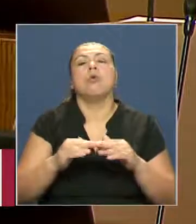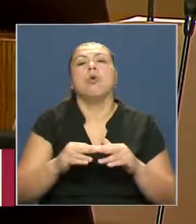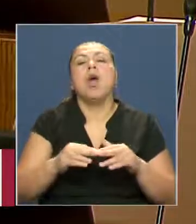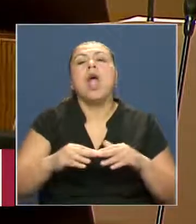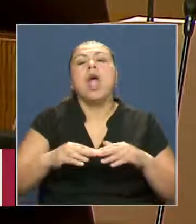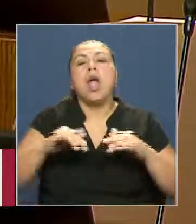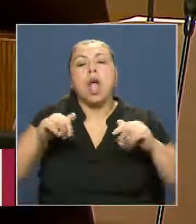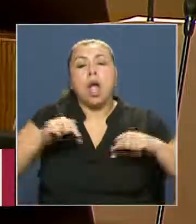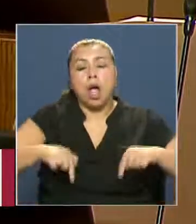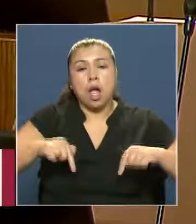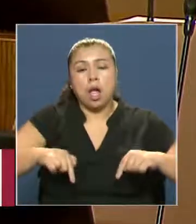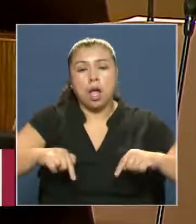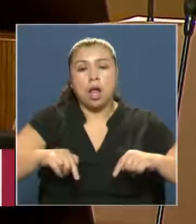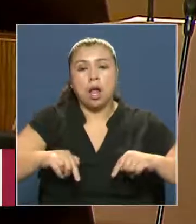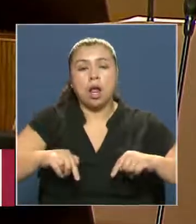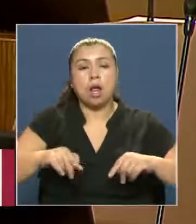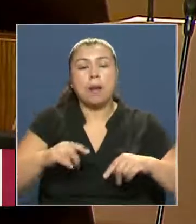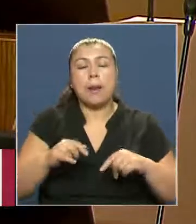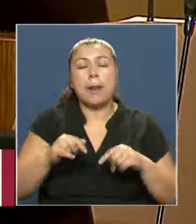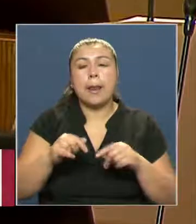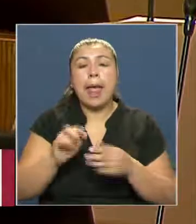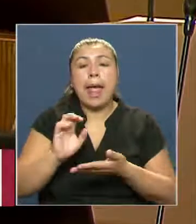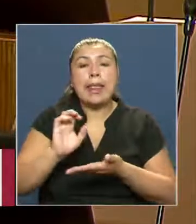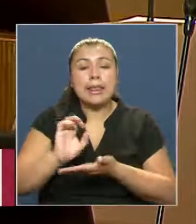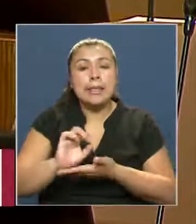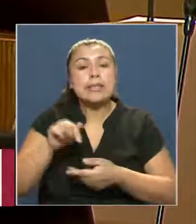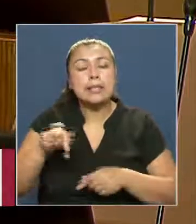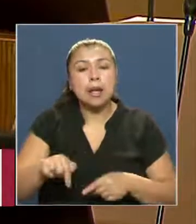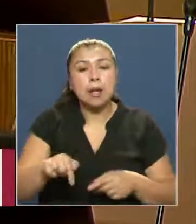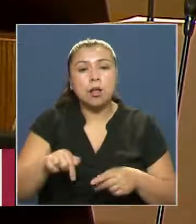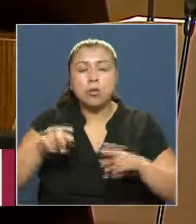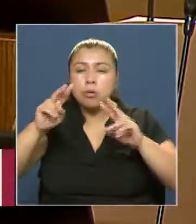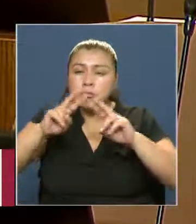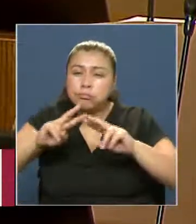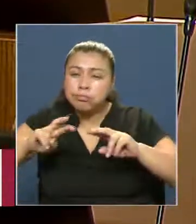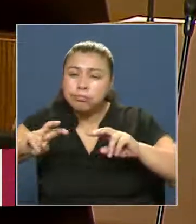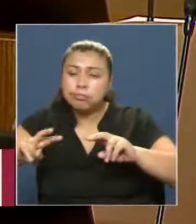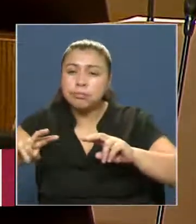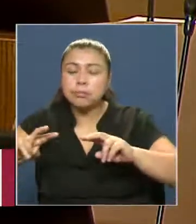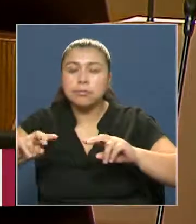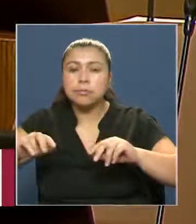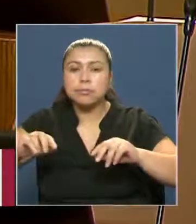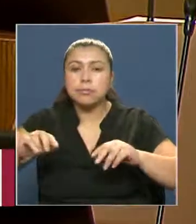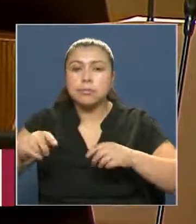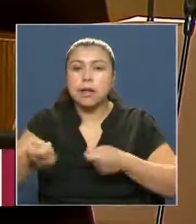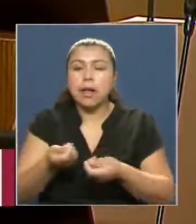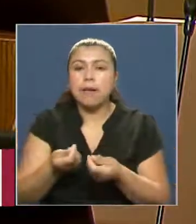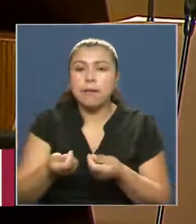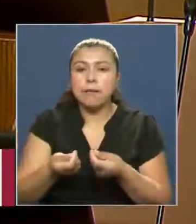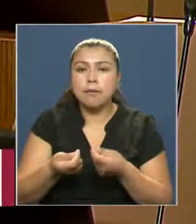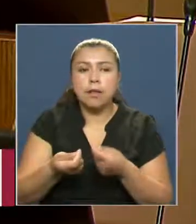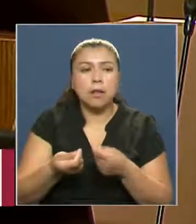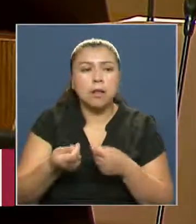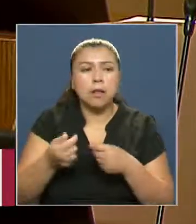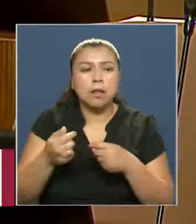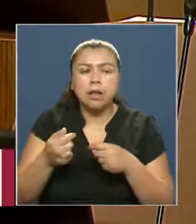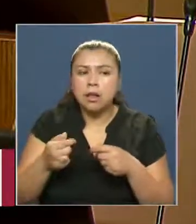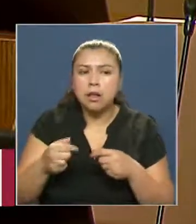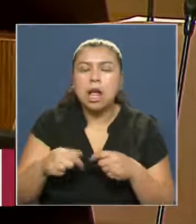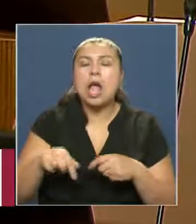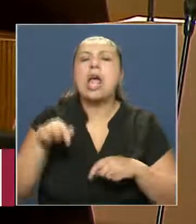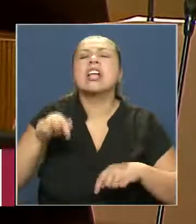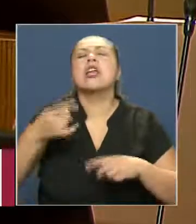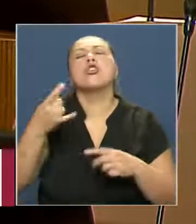catástrofe, lo cual está bien, permite regular, permite requisar bienes, pero efectivamente esto tiene que quedar plasmado no solo en un estado de